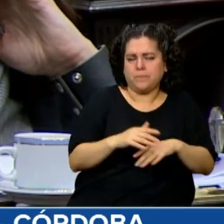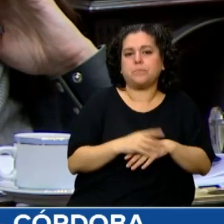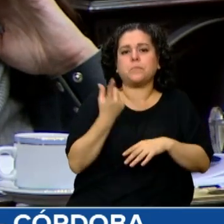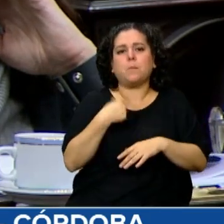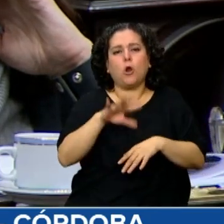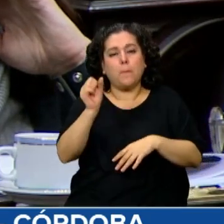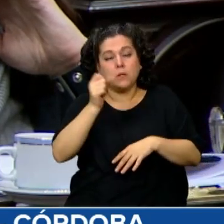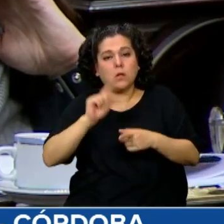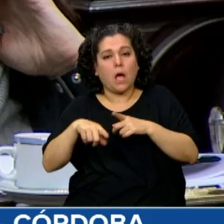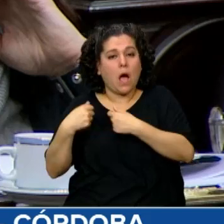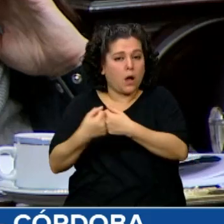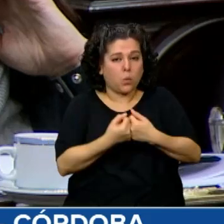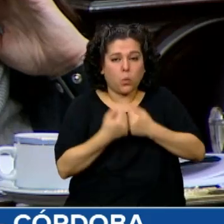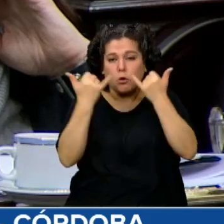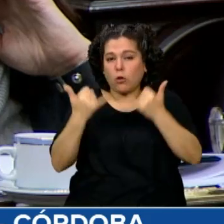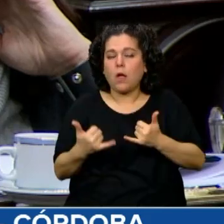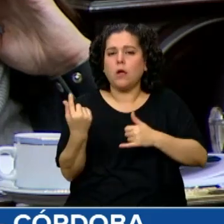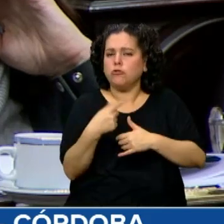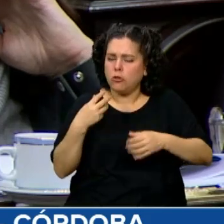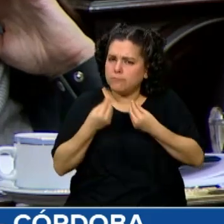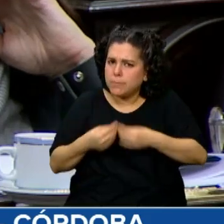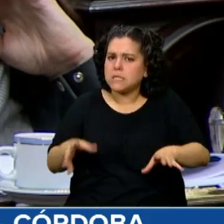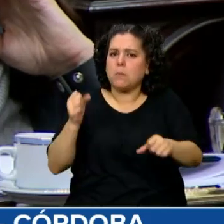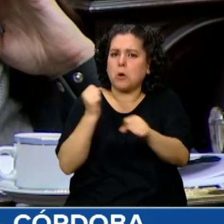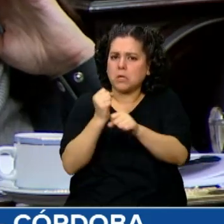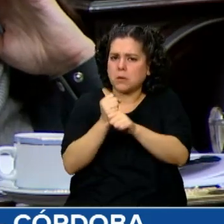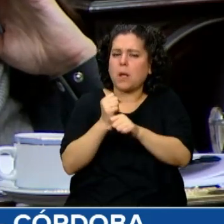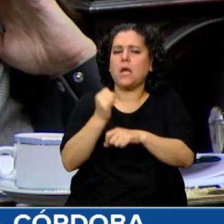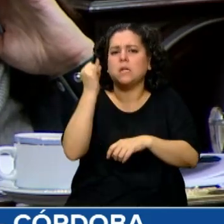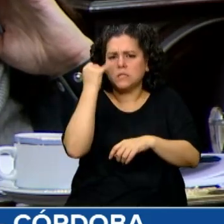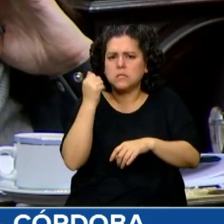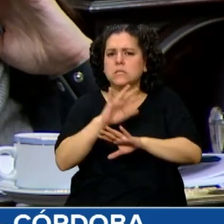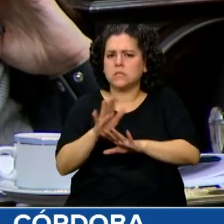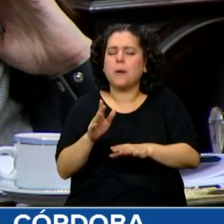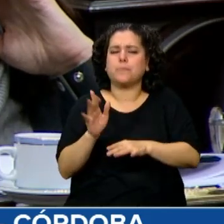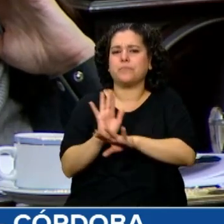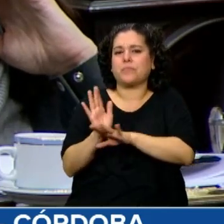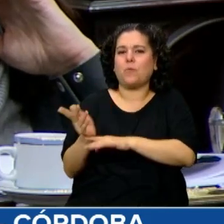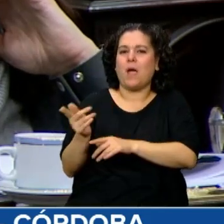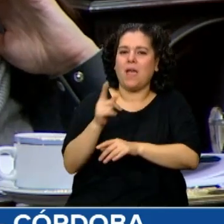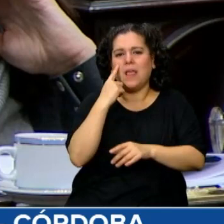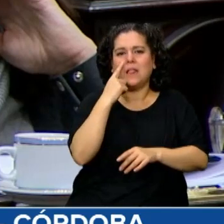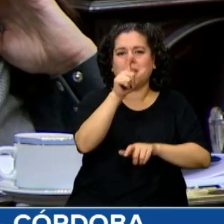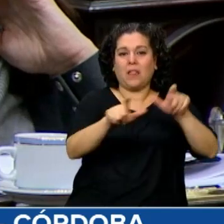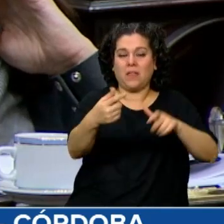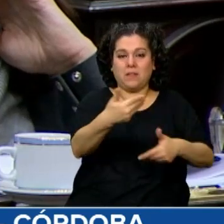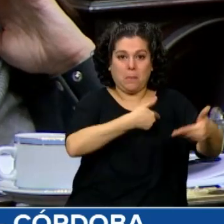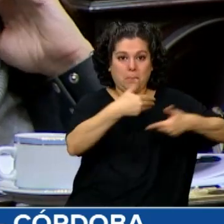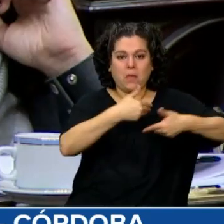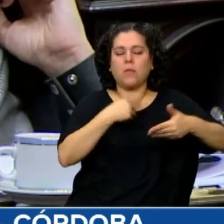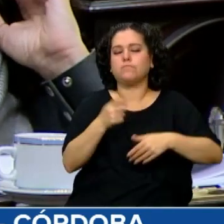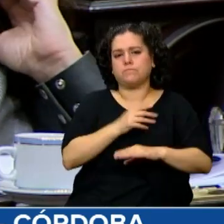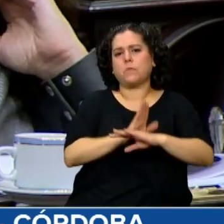pusimos de acuerdo, nos pusimos a trabajar habiendo recibido ese mandato de los intendentes, nos fuimos a